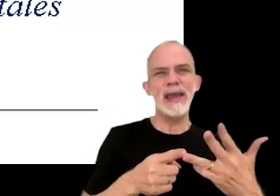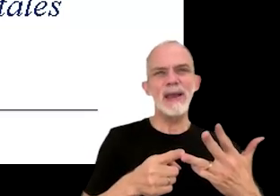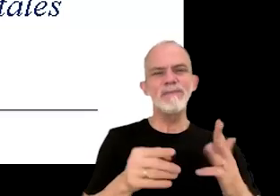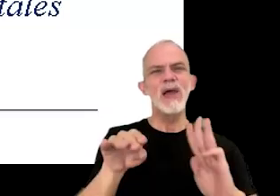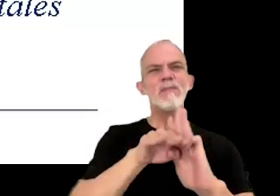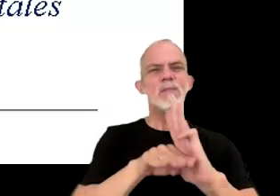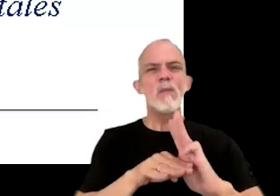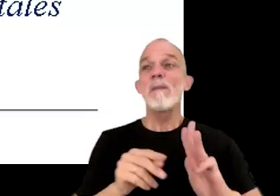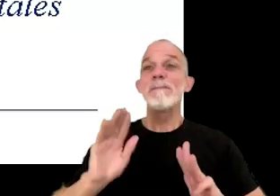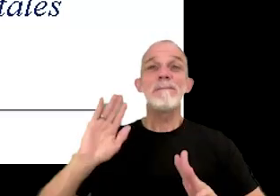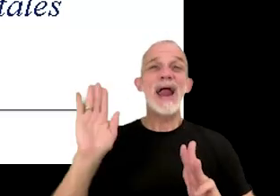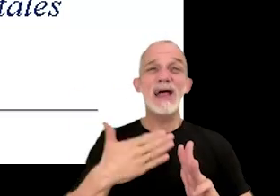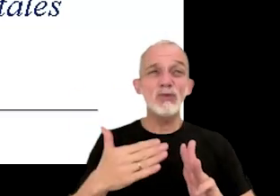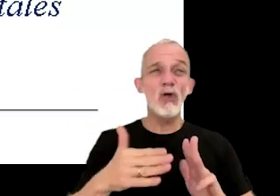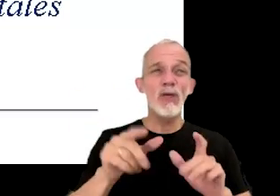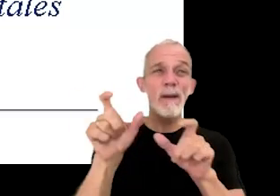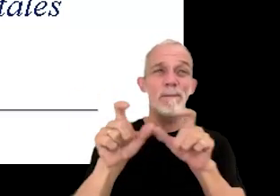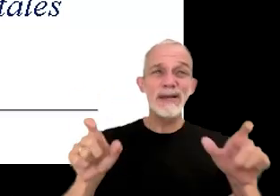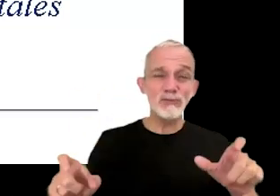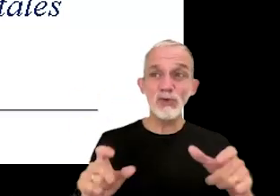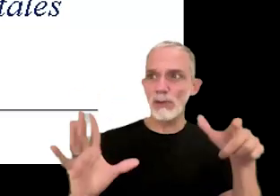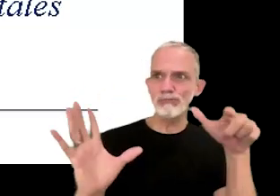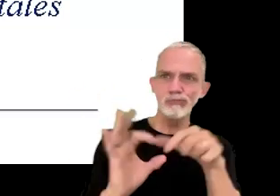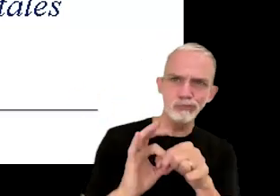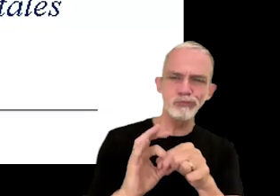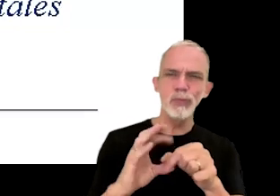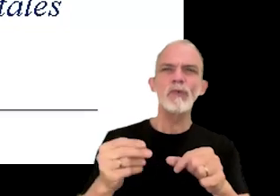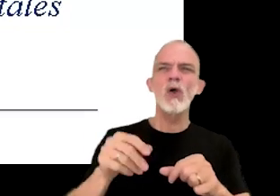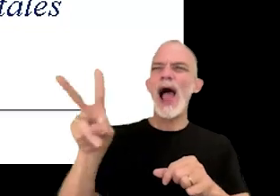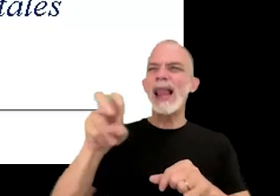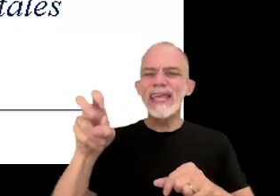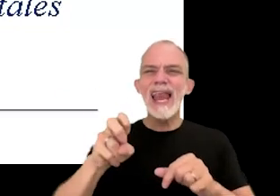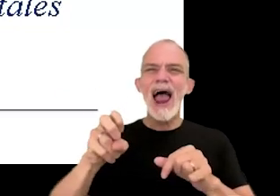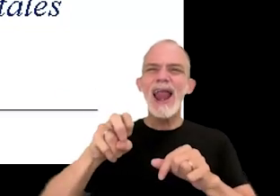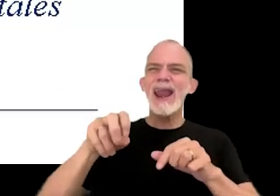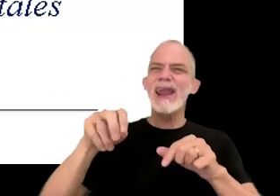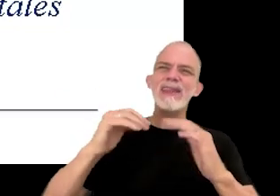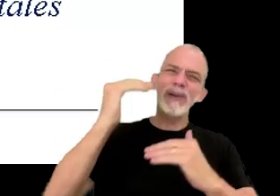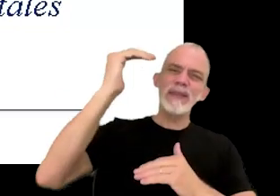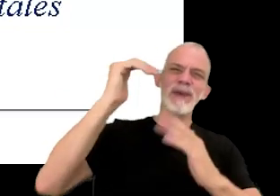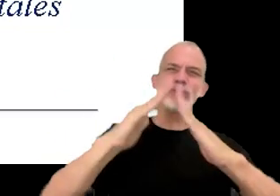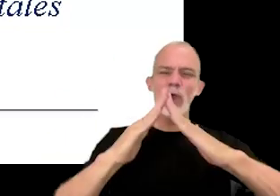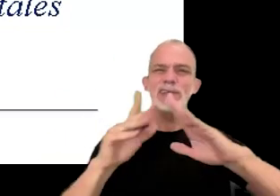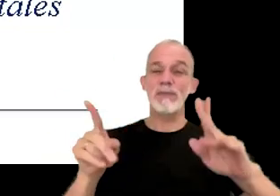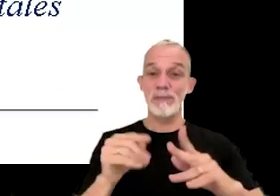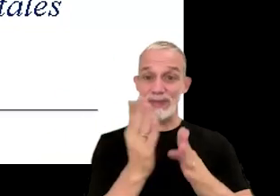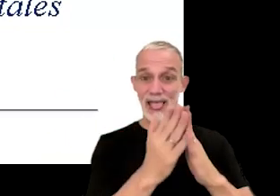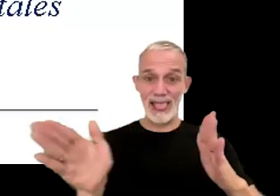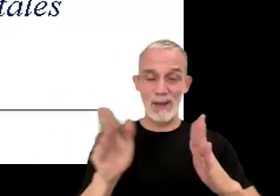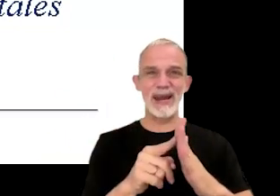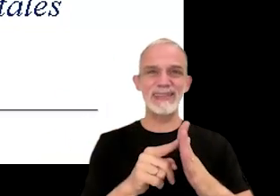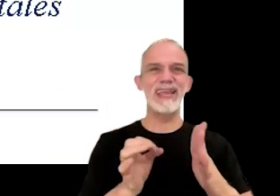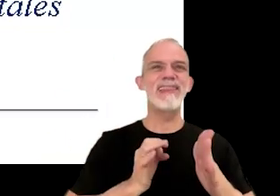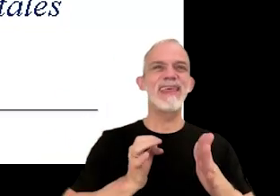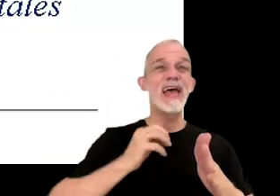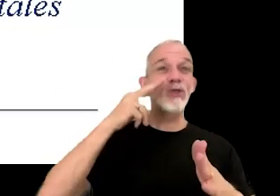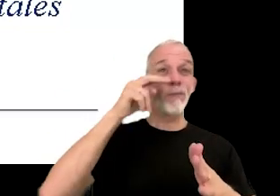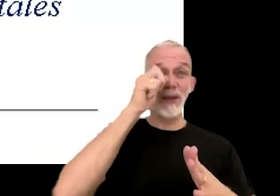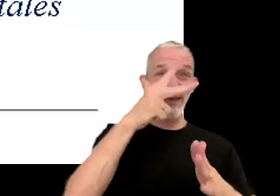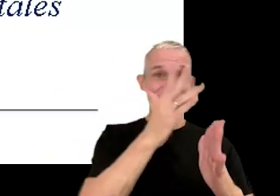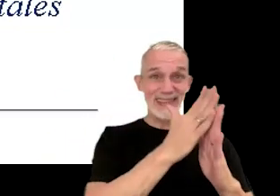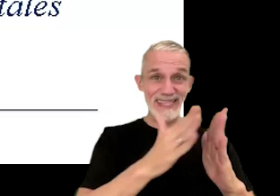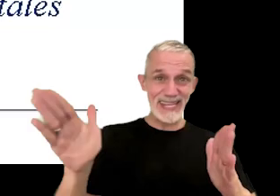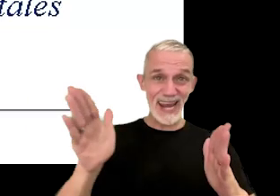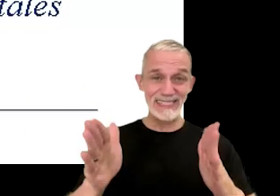para todo contribuyente relacionado con locación de inmuebles, a partir del periodo fiscal 2023 y